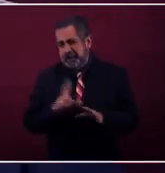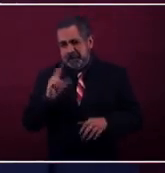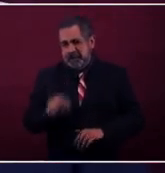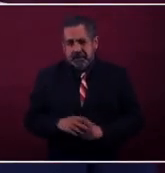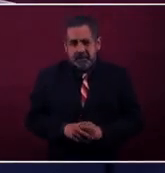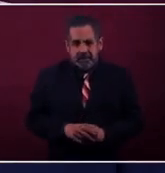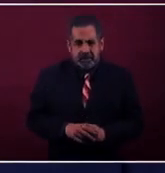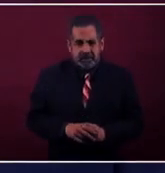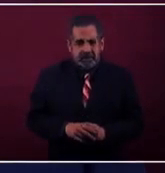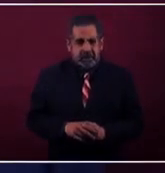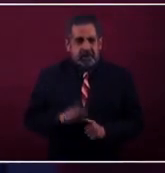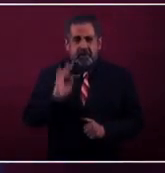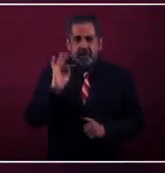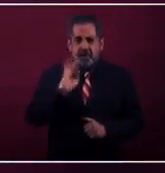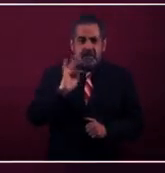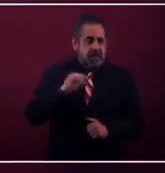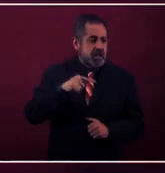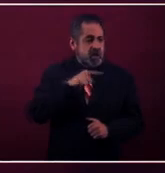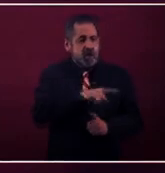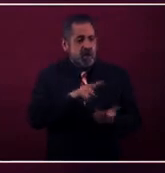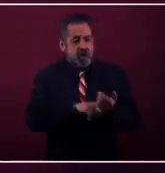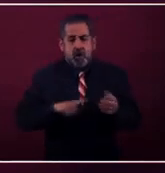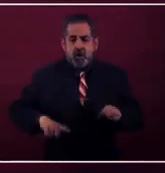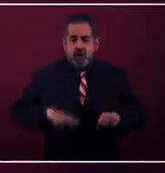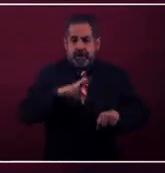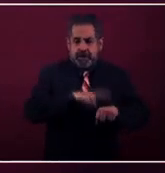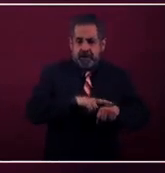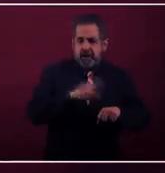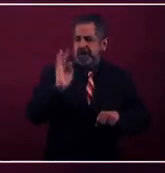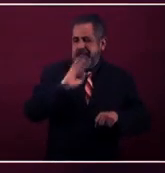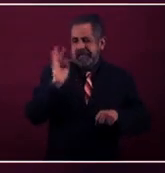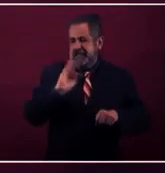Si tenemos problema con un gobernador,